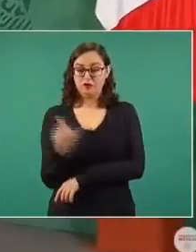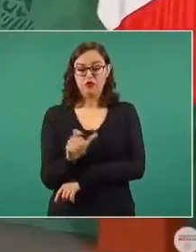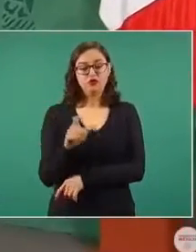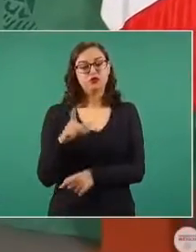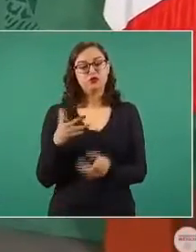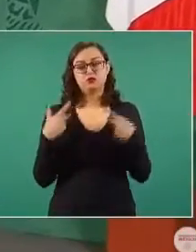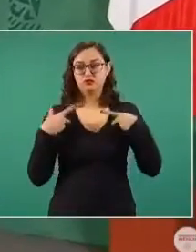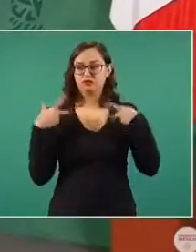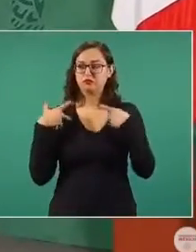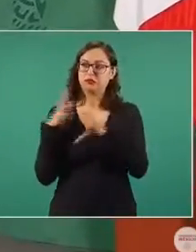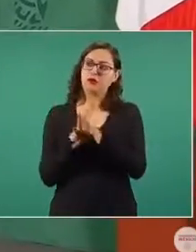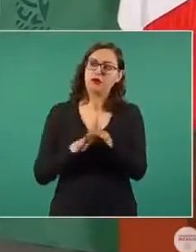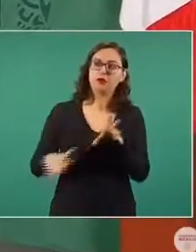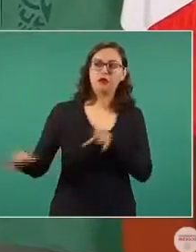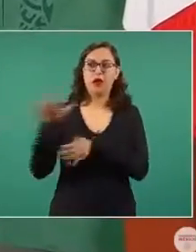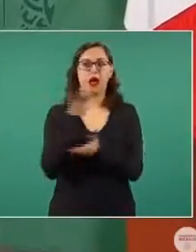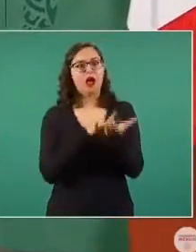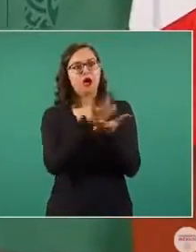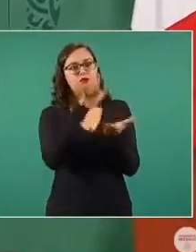gusta